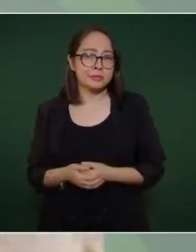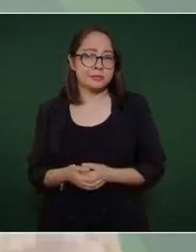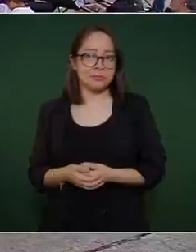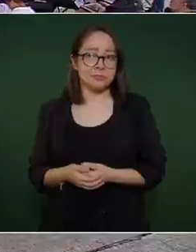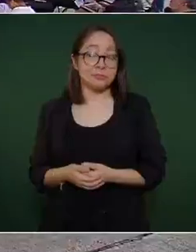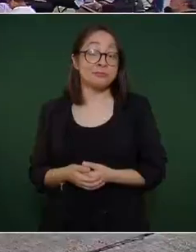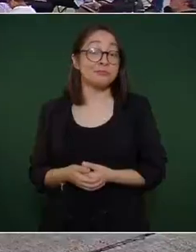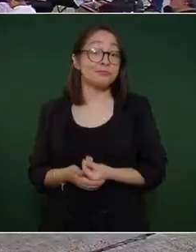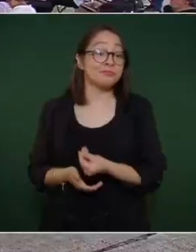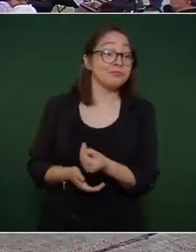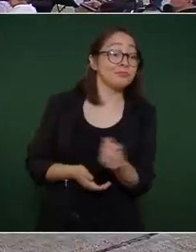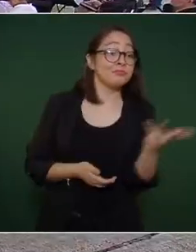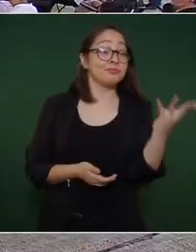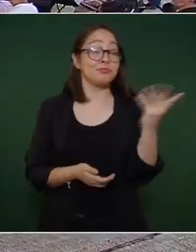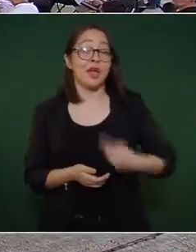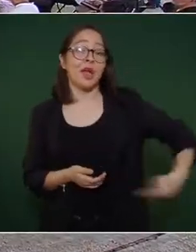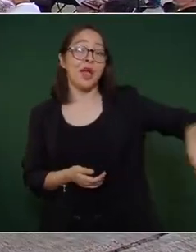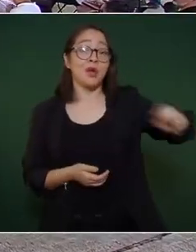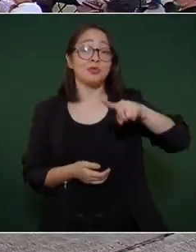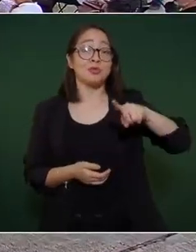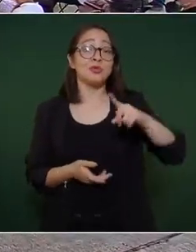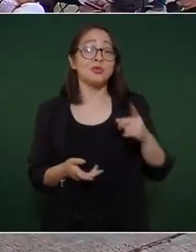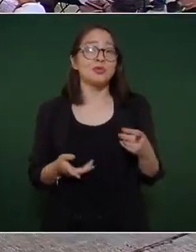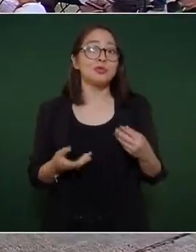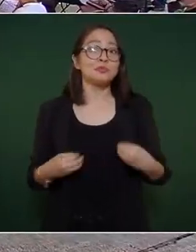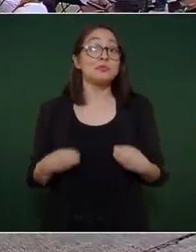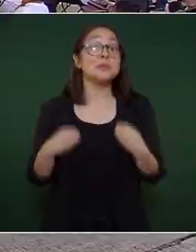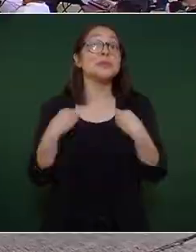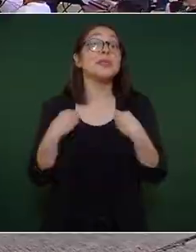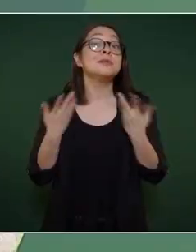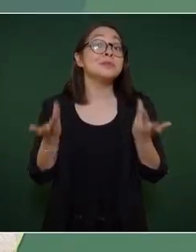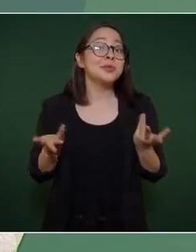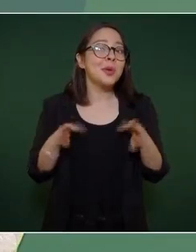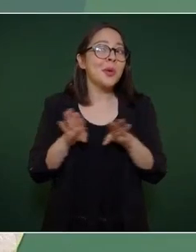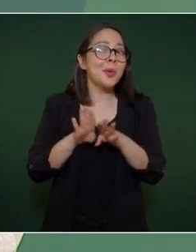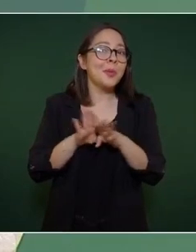¿Cómo vivían los gobernadores?